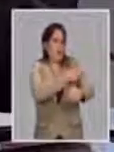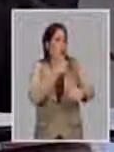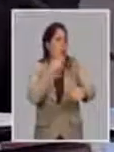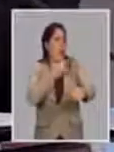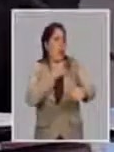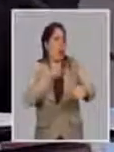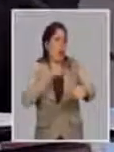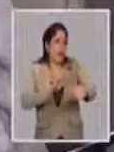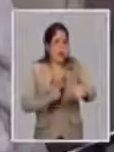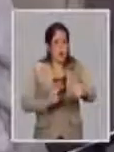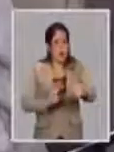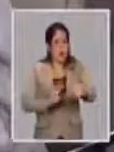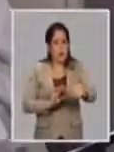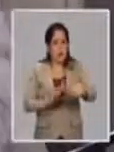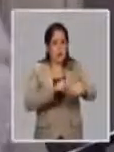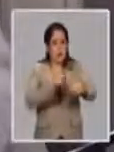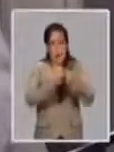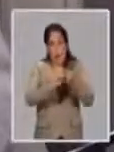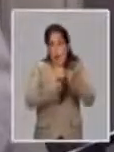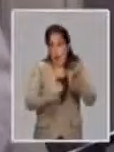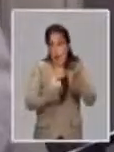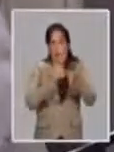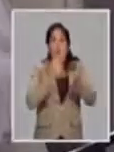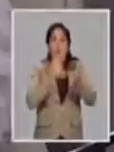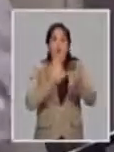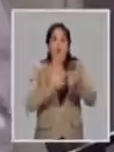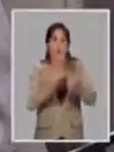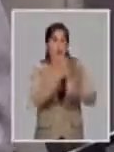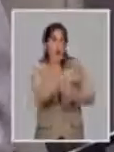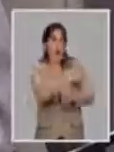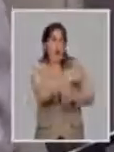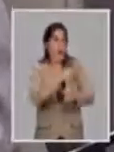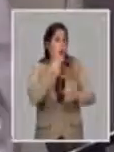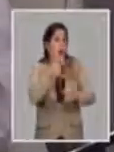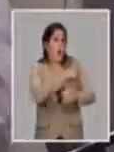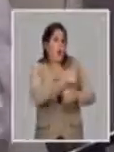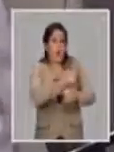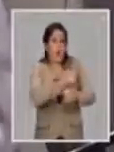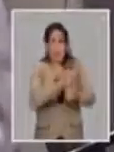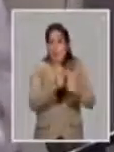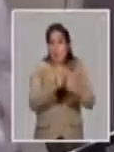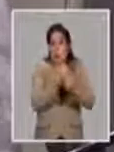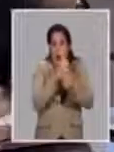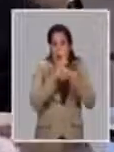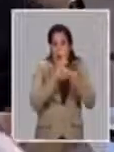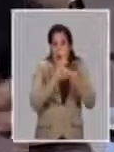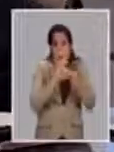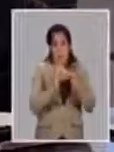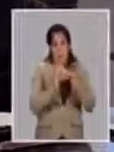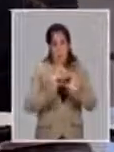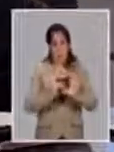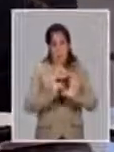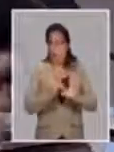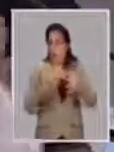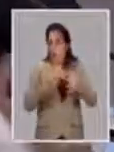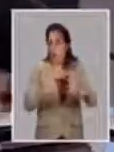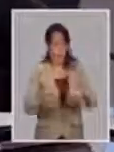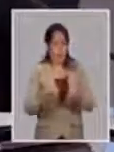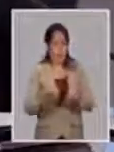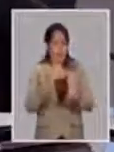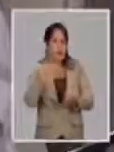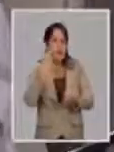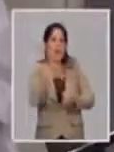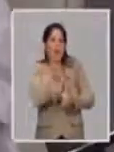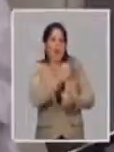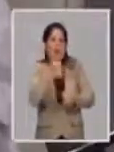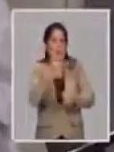por ejemplo. Exactamente. Hay eventos adversos que uno los declara en el protocolo como que son esperados, pero técnicamente hay que declararlo adverso todo. Es todo lo que le